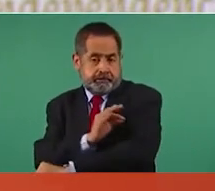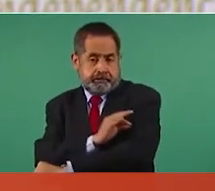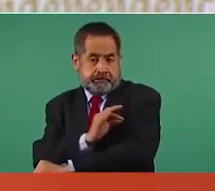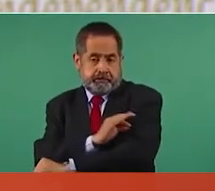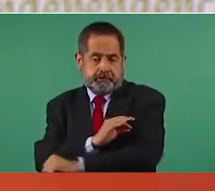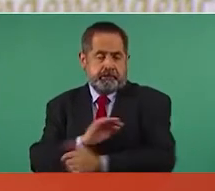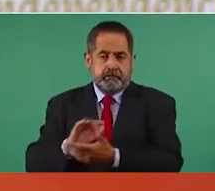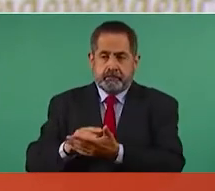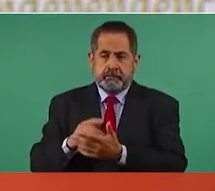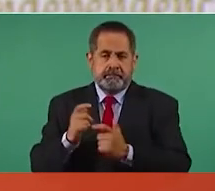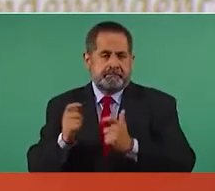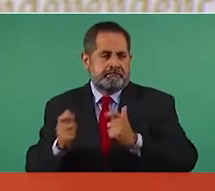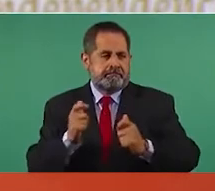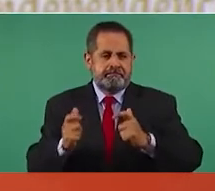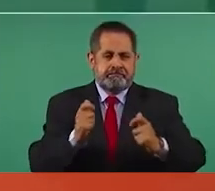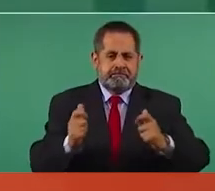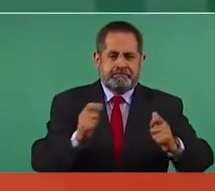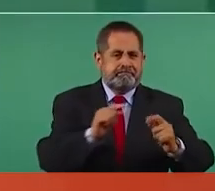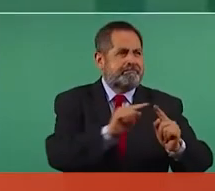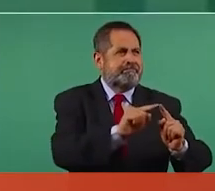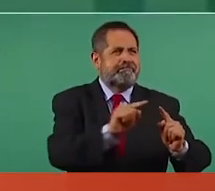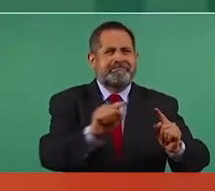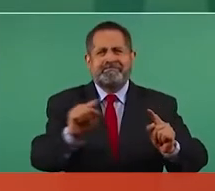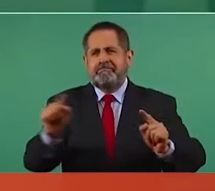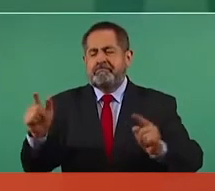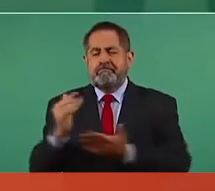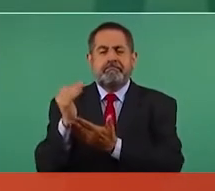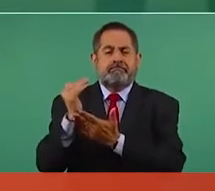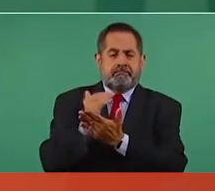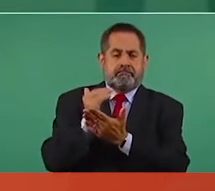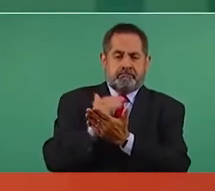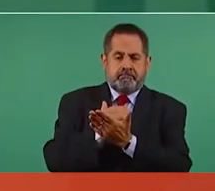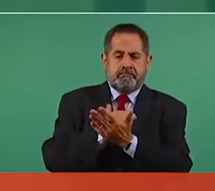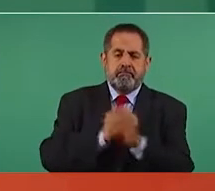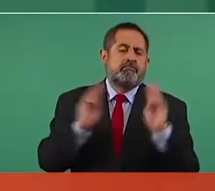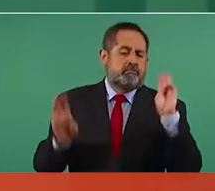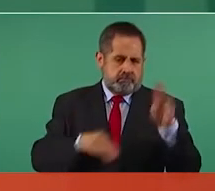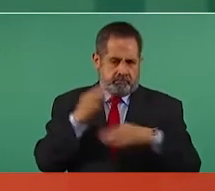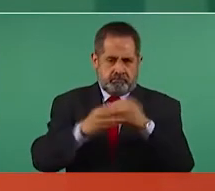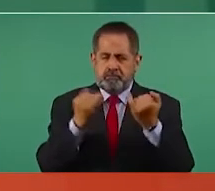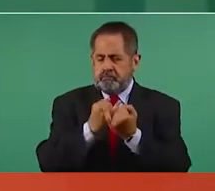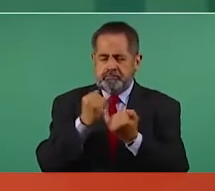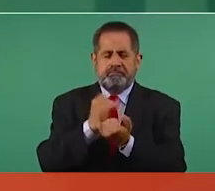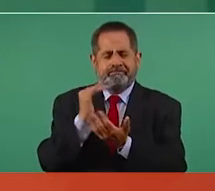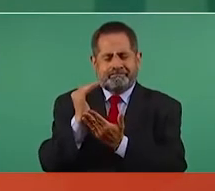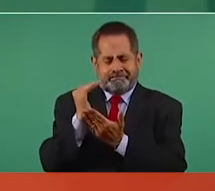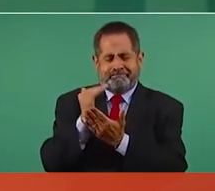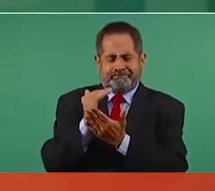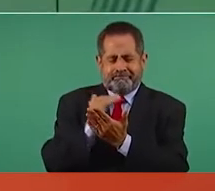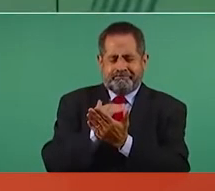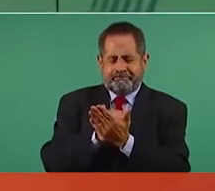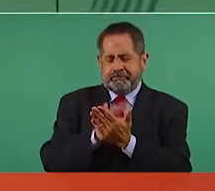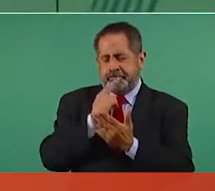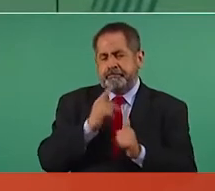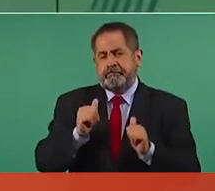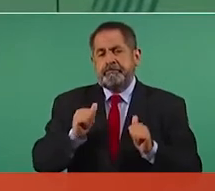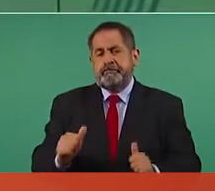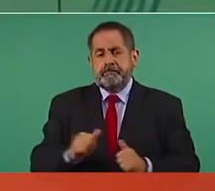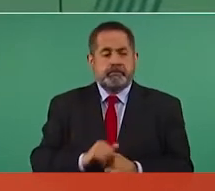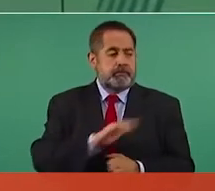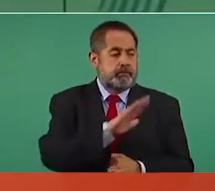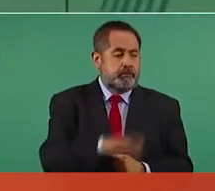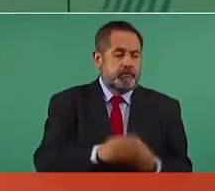hay menos fallecidos en el mundo. Y esto se